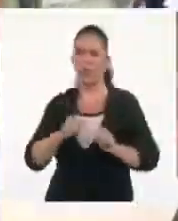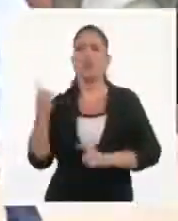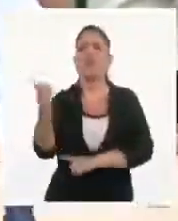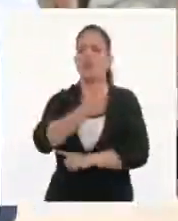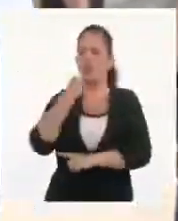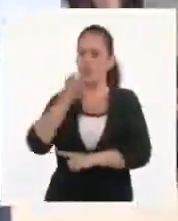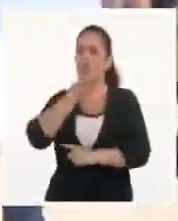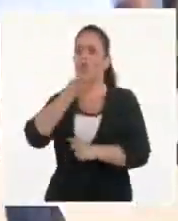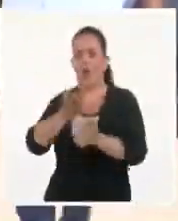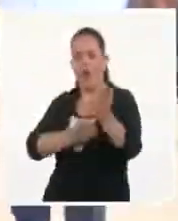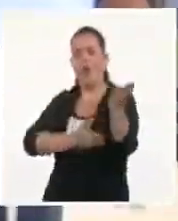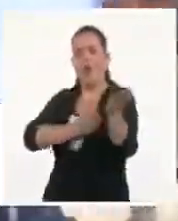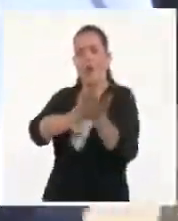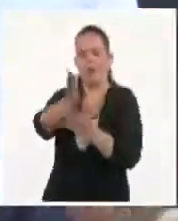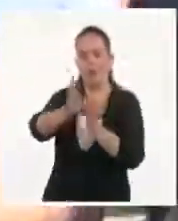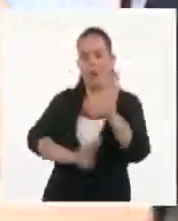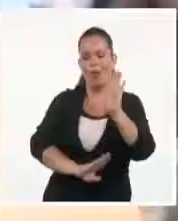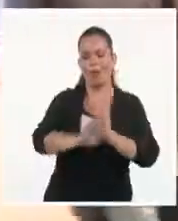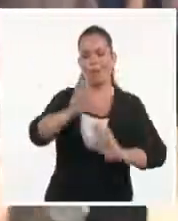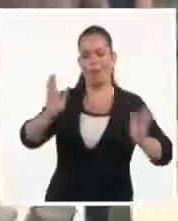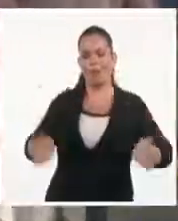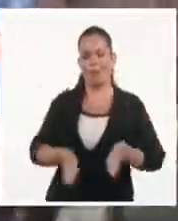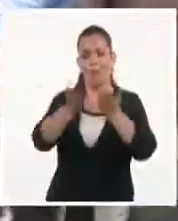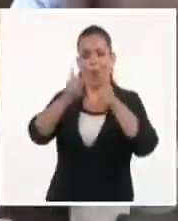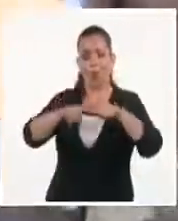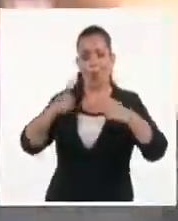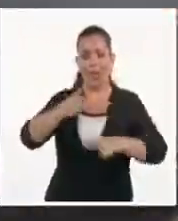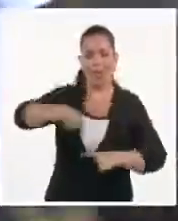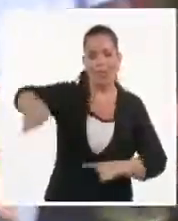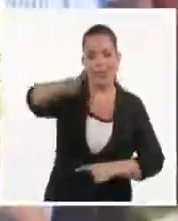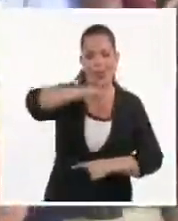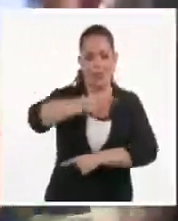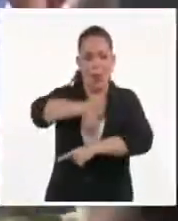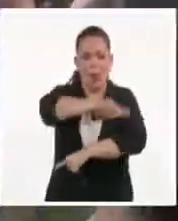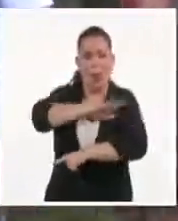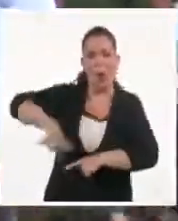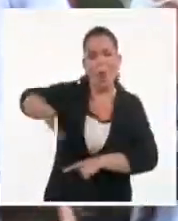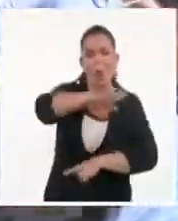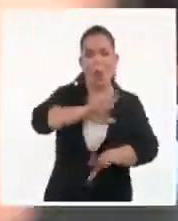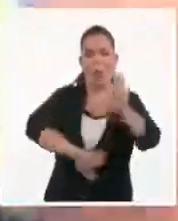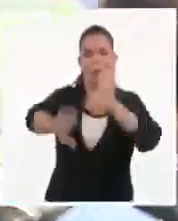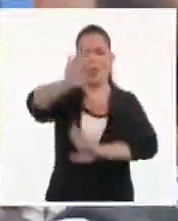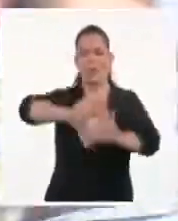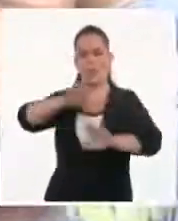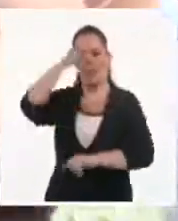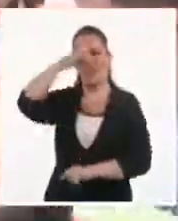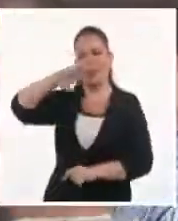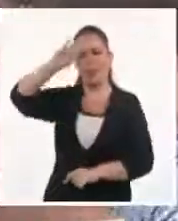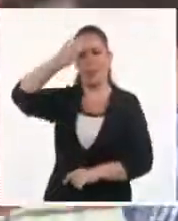de la historia, dijo, porque este es un pueblo de patria o muerte. Talía González, Sistema Informativo de la Televisión.